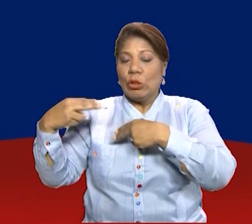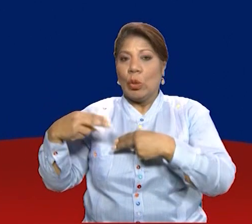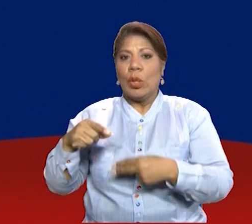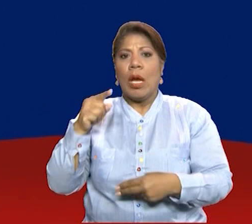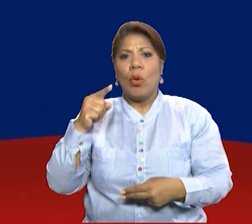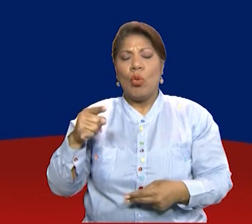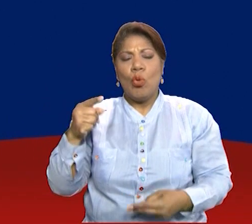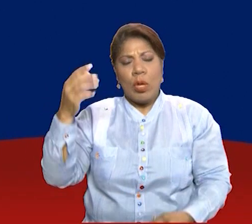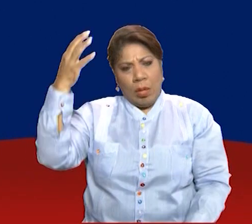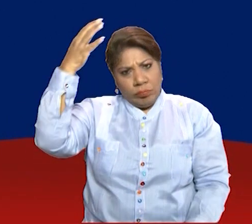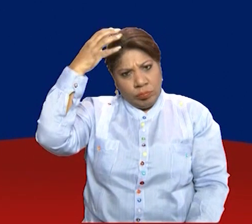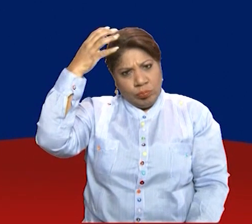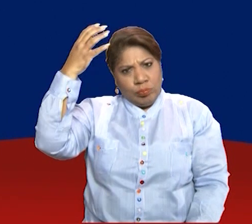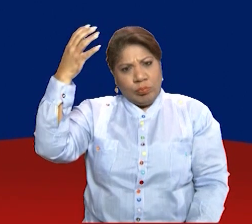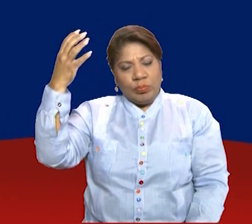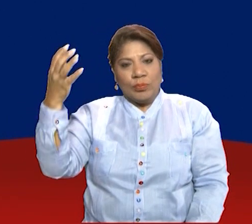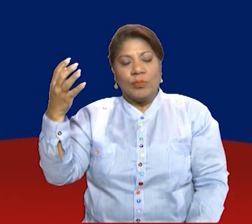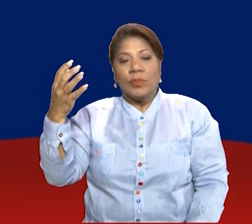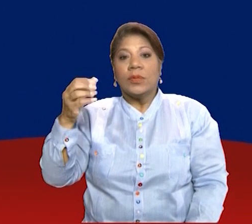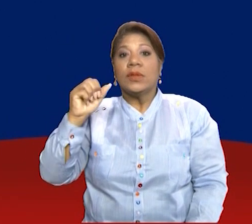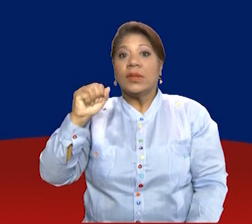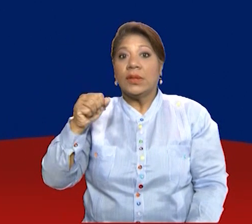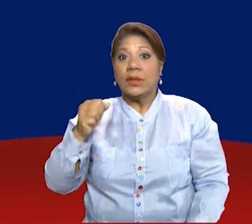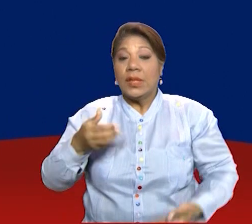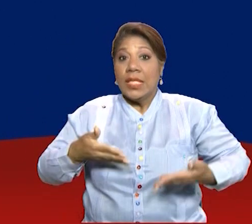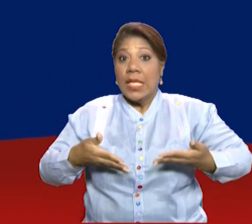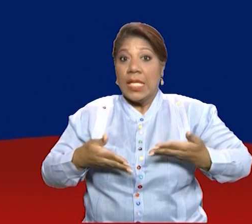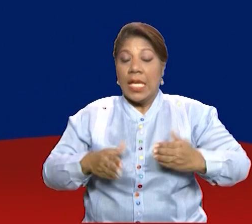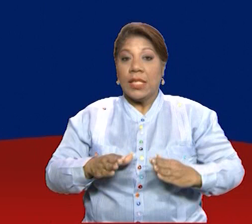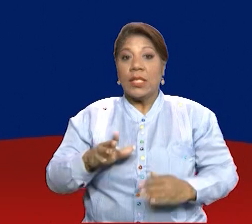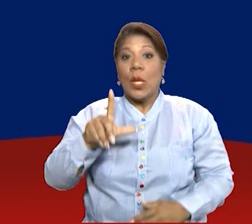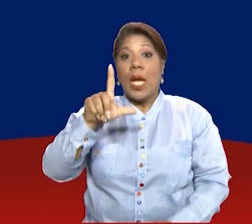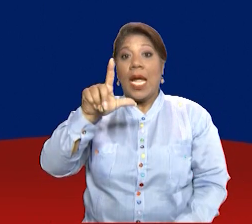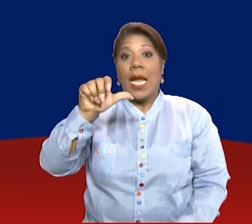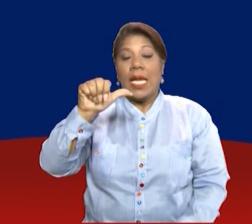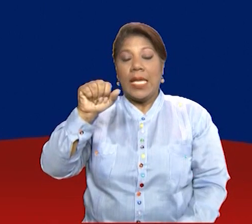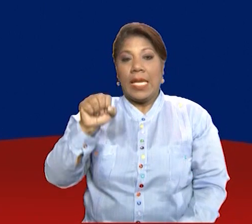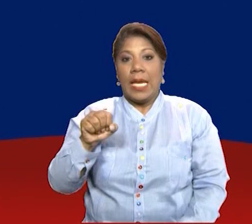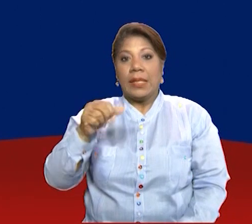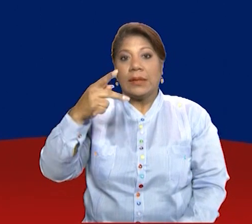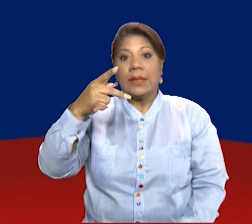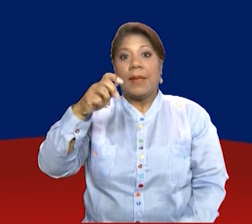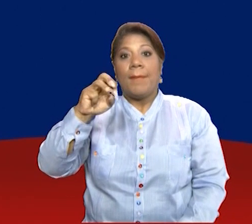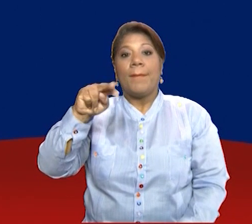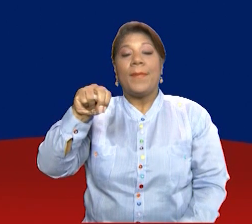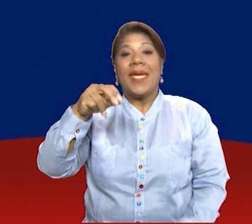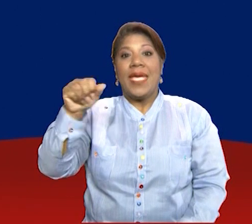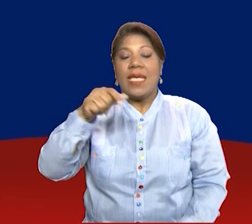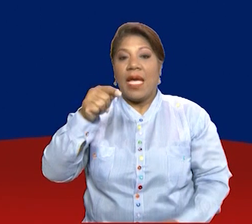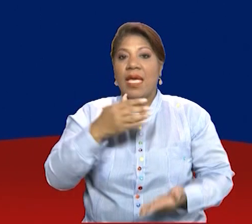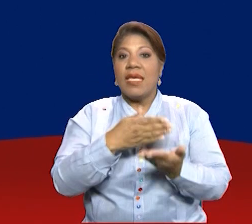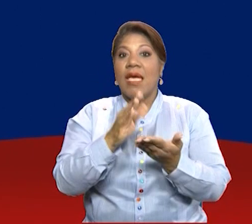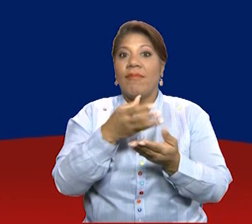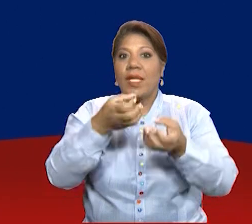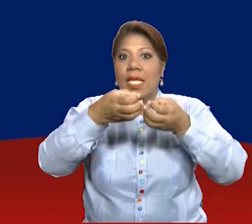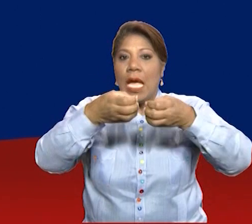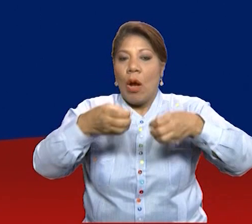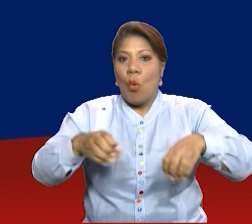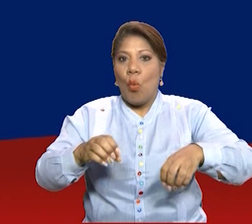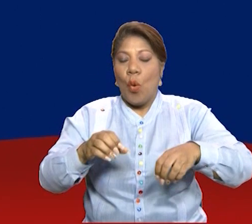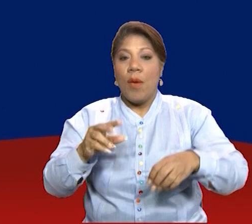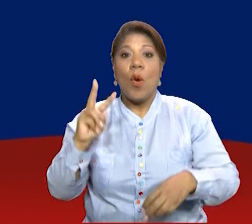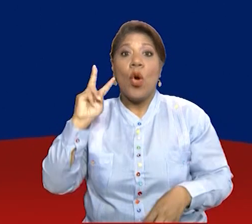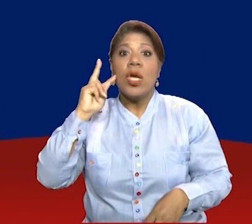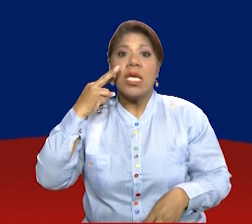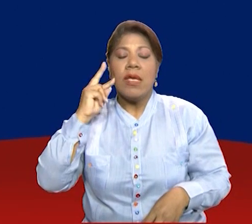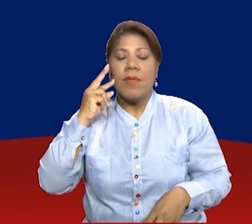campesina oriunda de Las Peñas. Vendía huevos y verduras a los pobladores y era